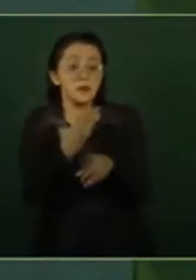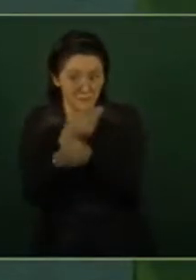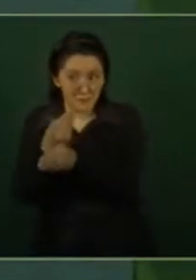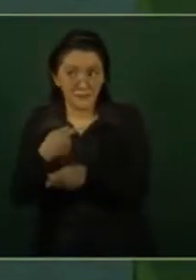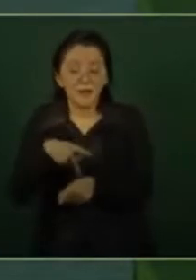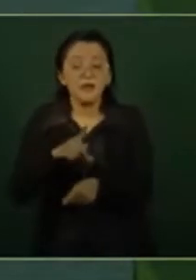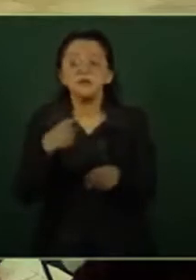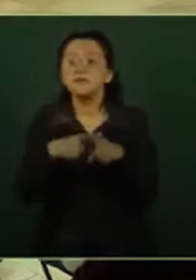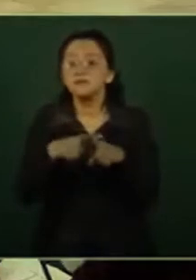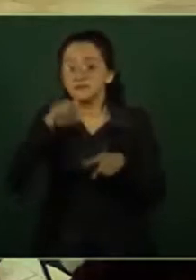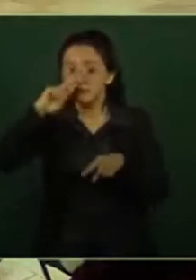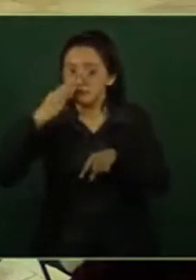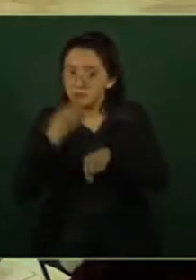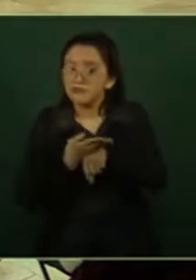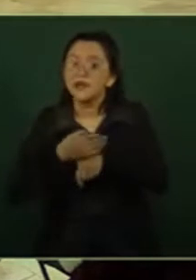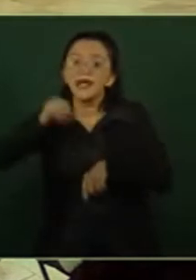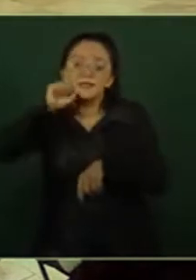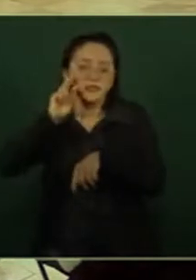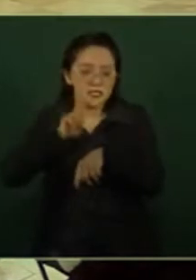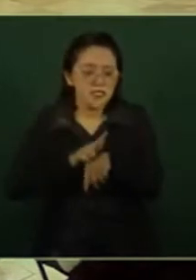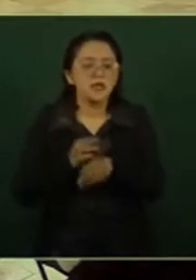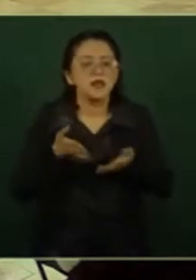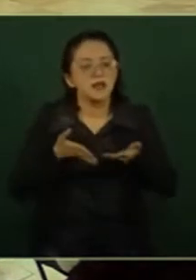cargo para